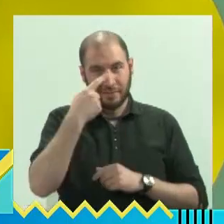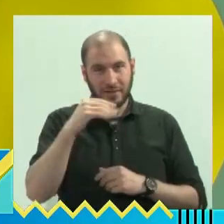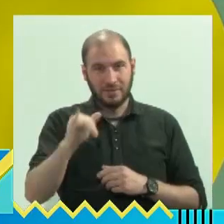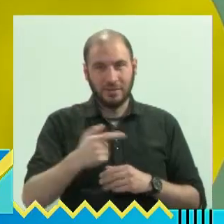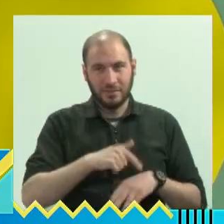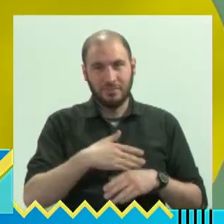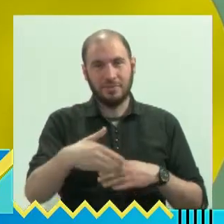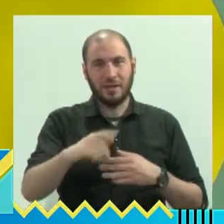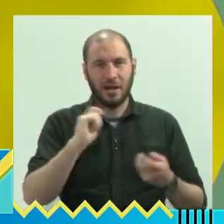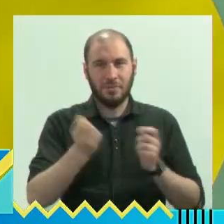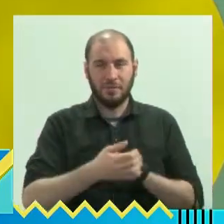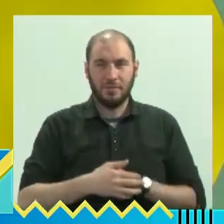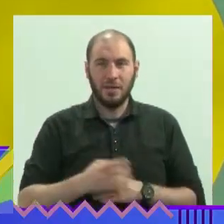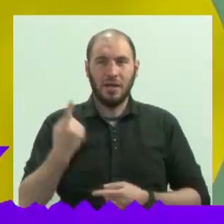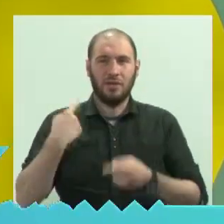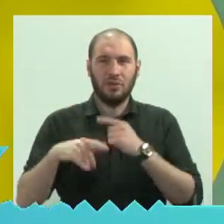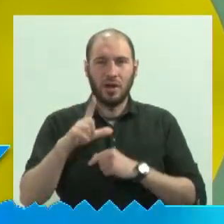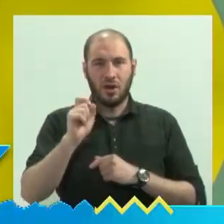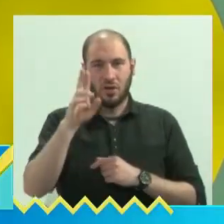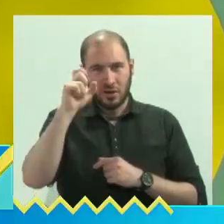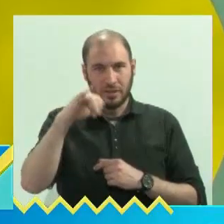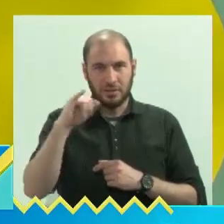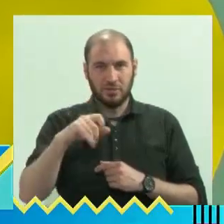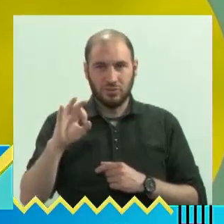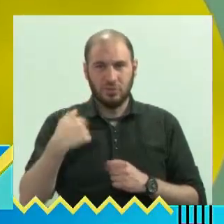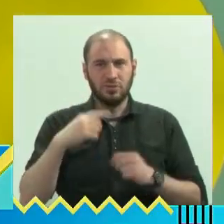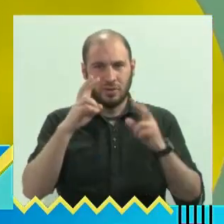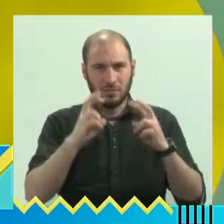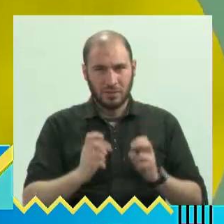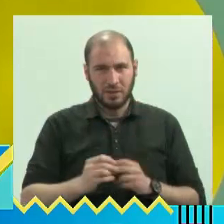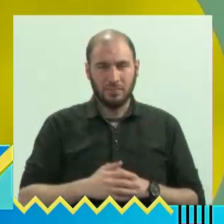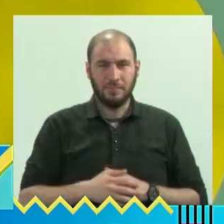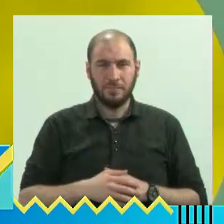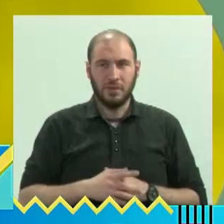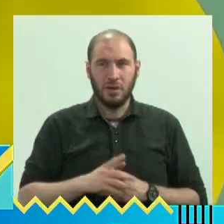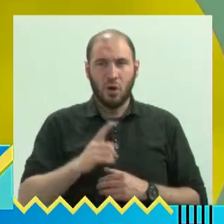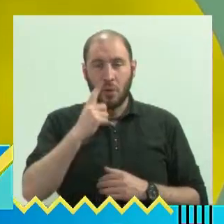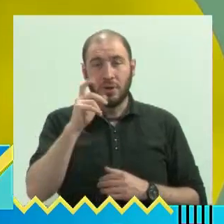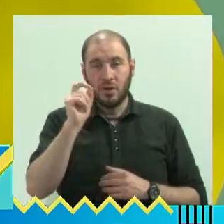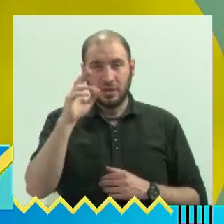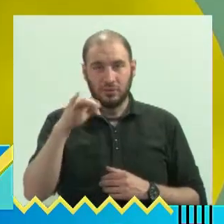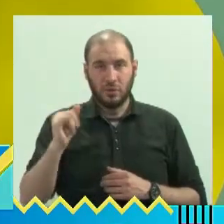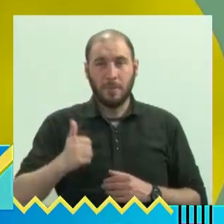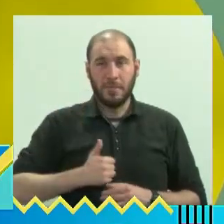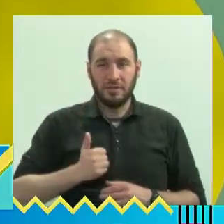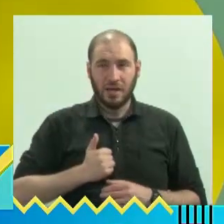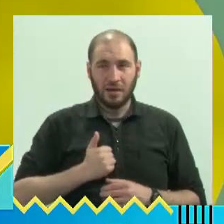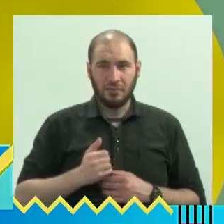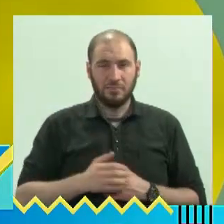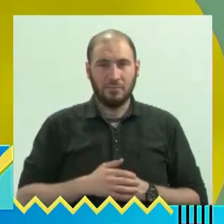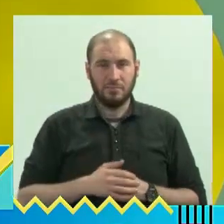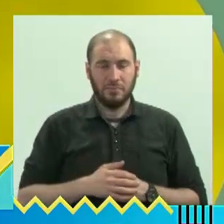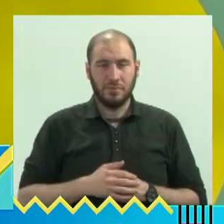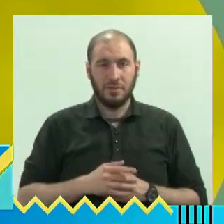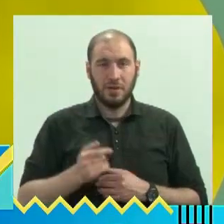en el tiempo. La historia de Lorenzo Barcala, que es lo que estoy investigando recientemente. Lorenzo Barcala, un militar pardo, es